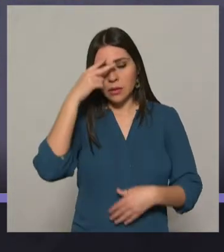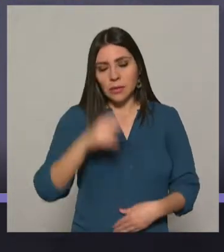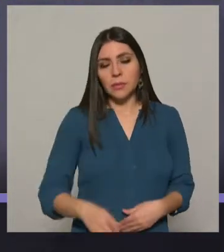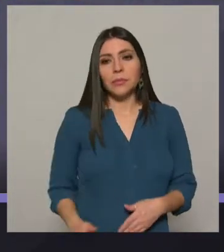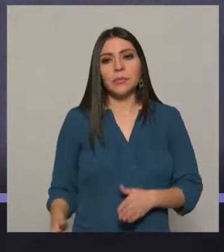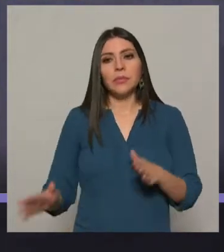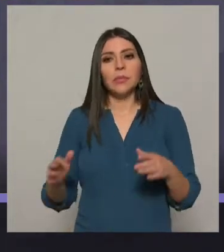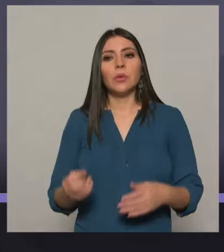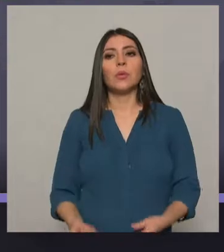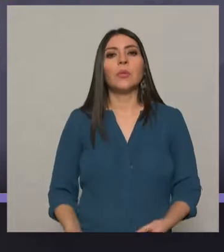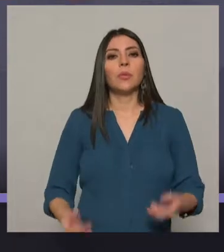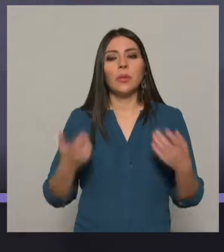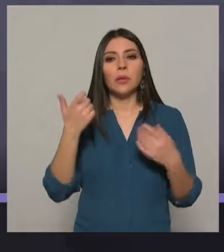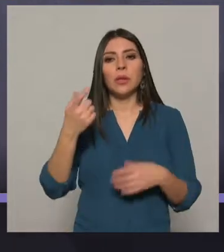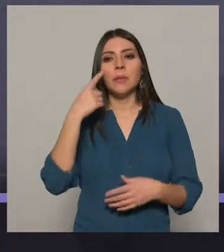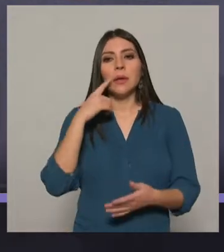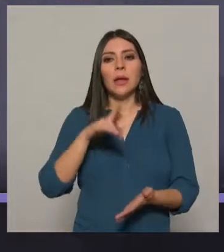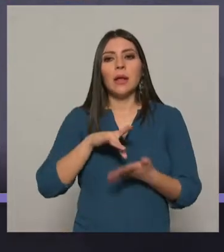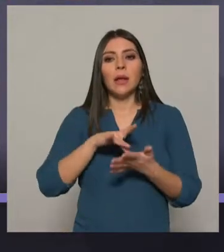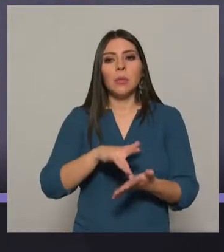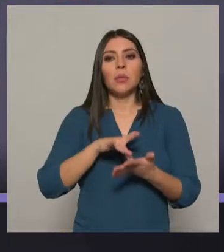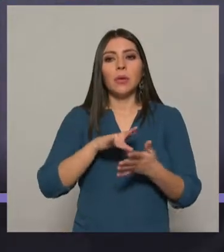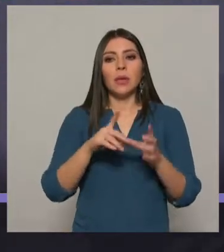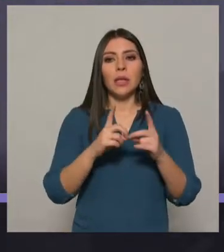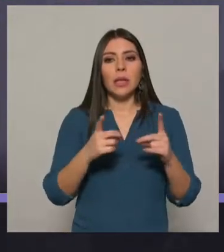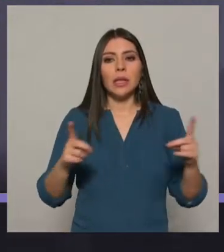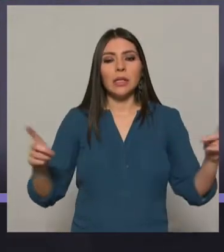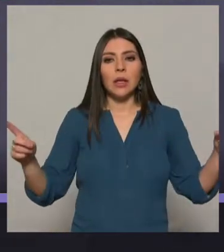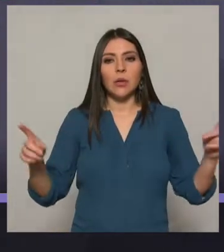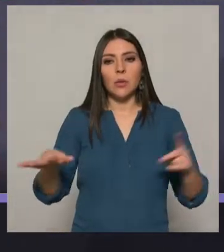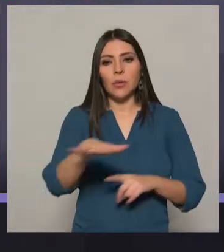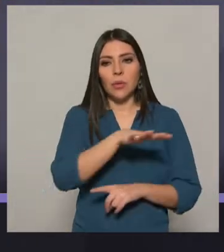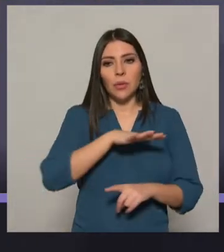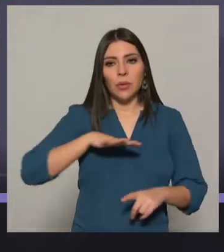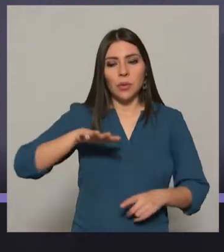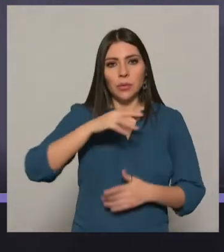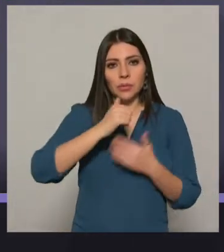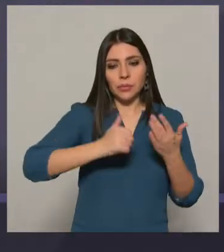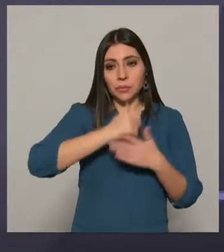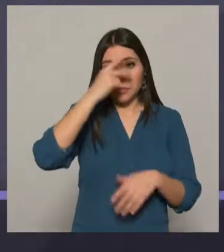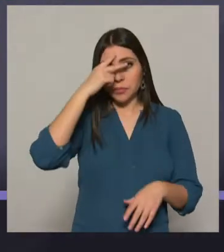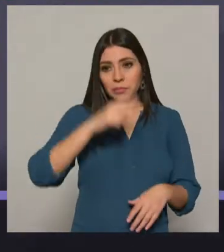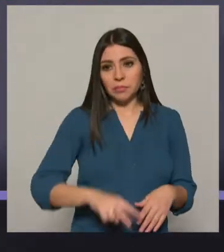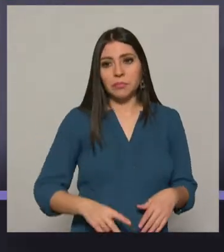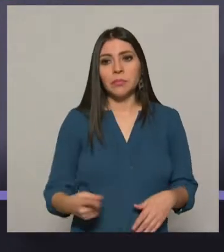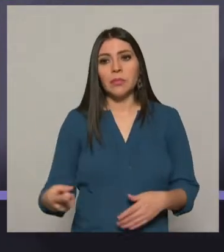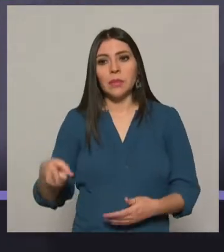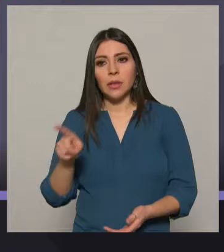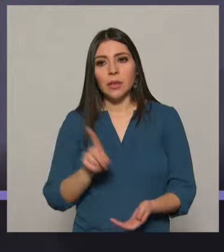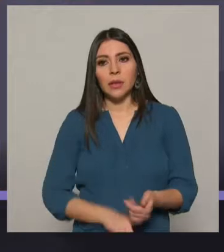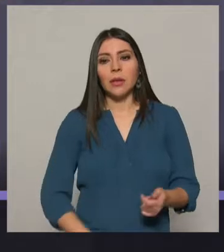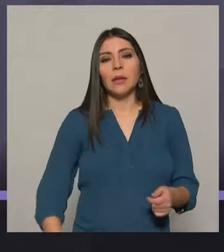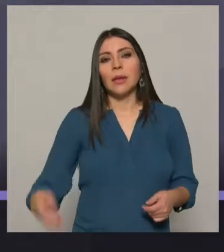se necesita para apoyar el desarrollo social al interior de la Ciudad de México, y evaluando